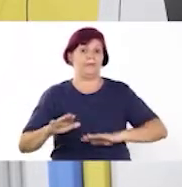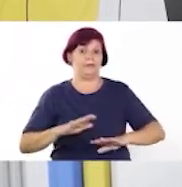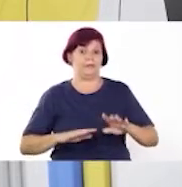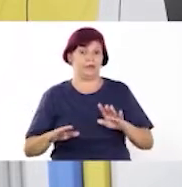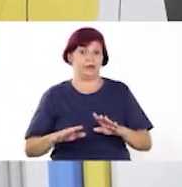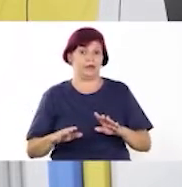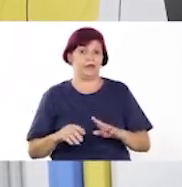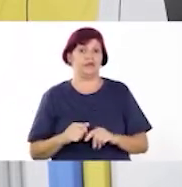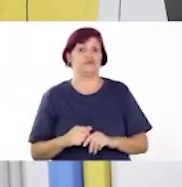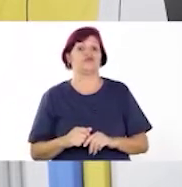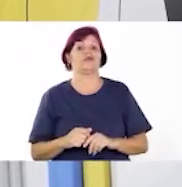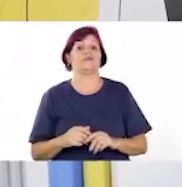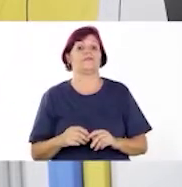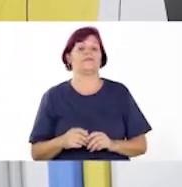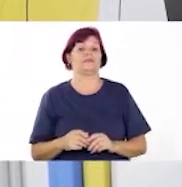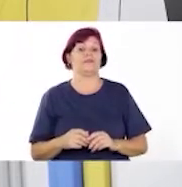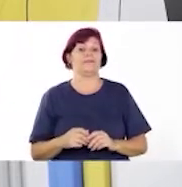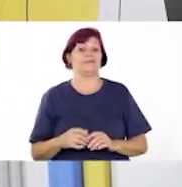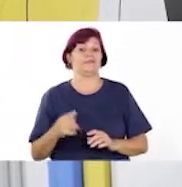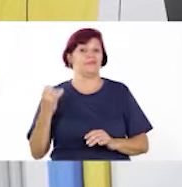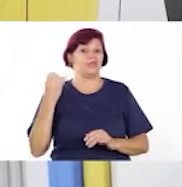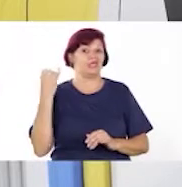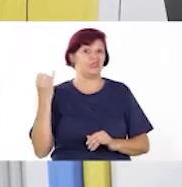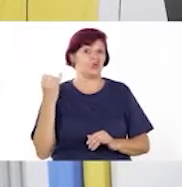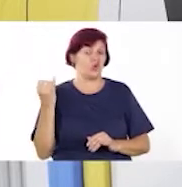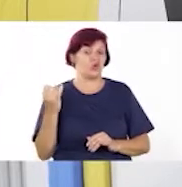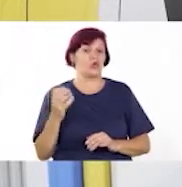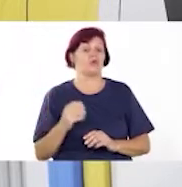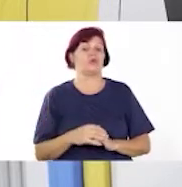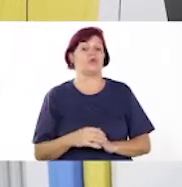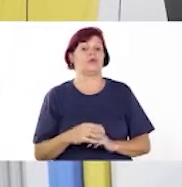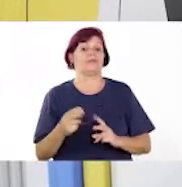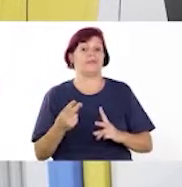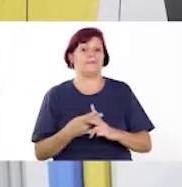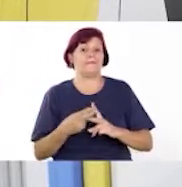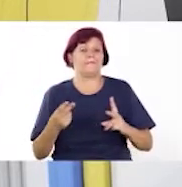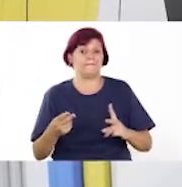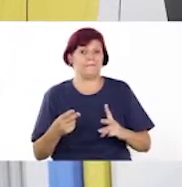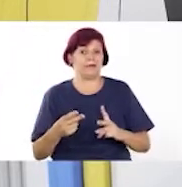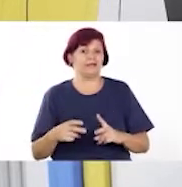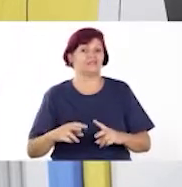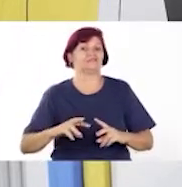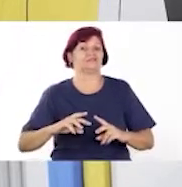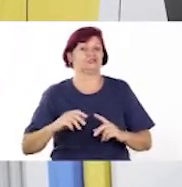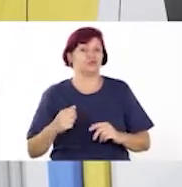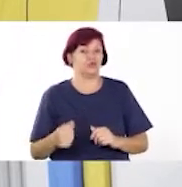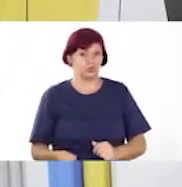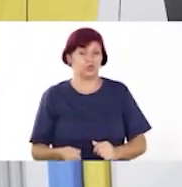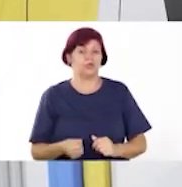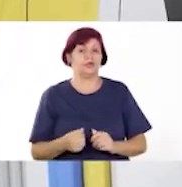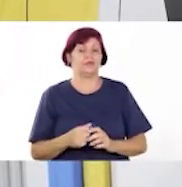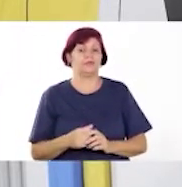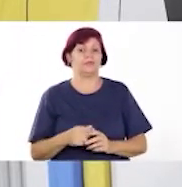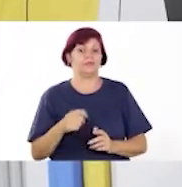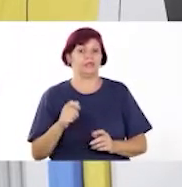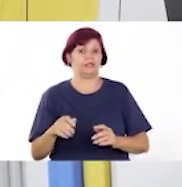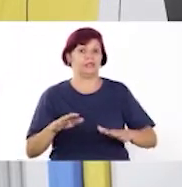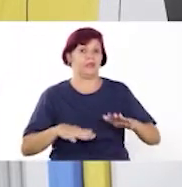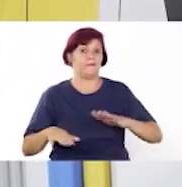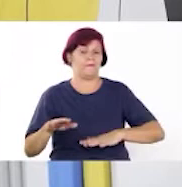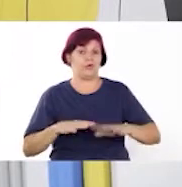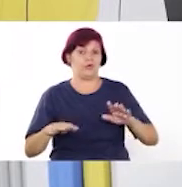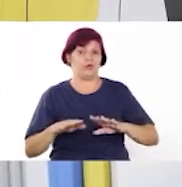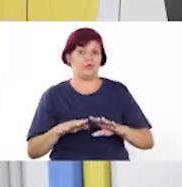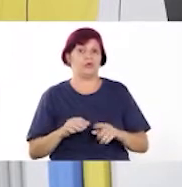preparándose desde el punto de vista ideológico para consolidar este